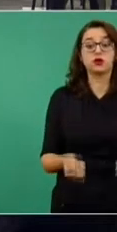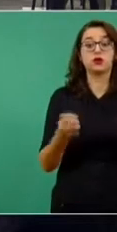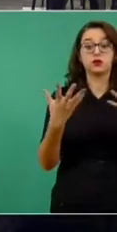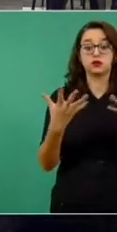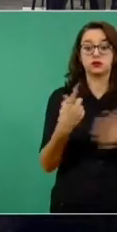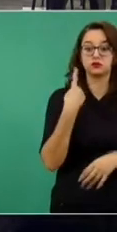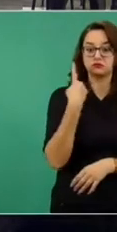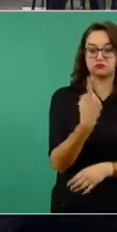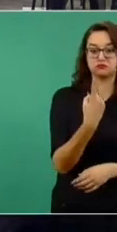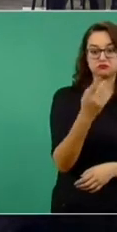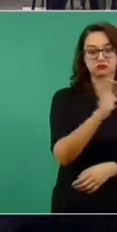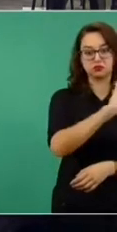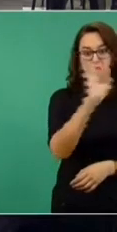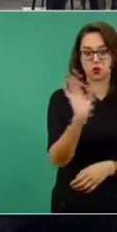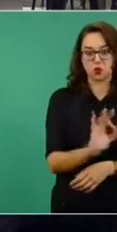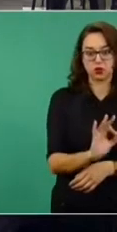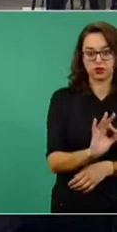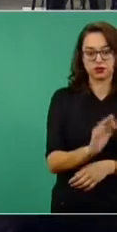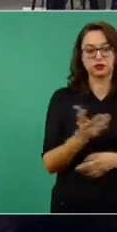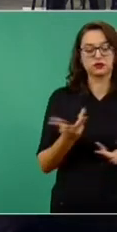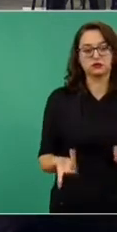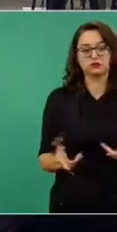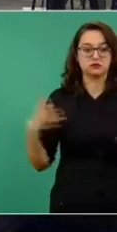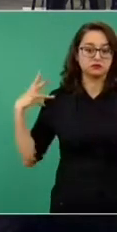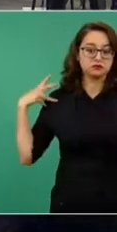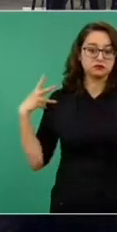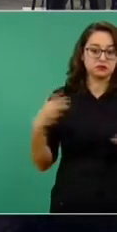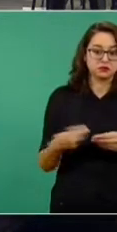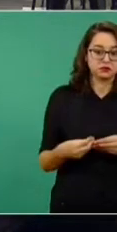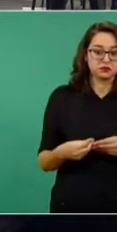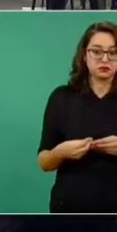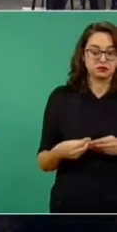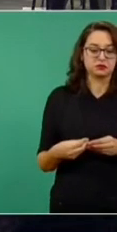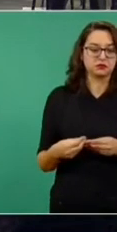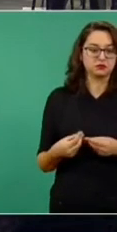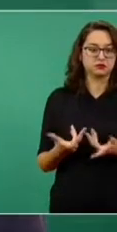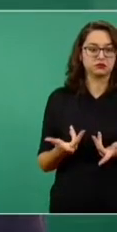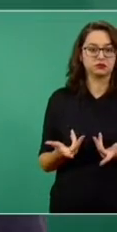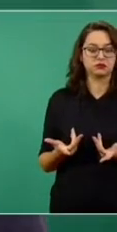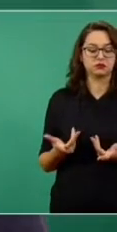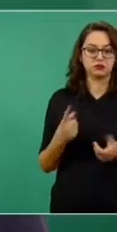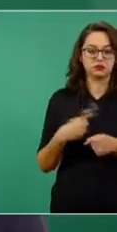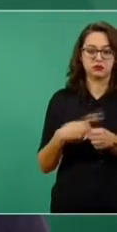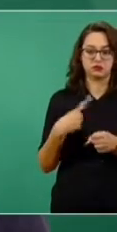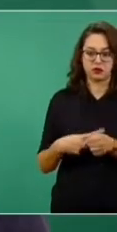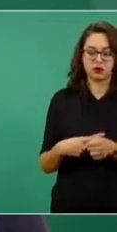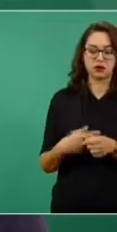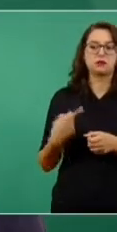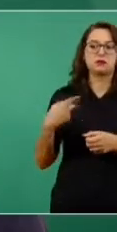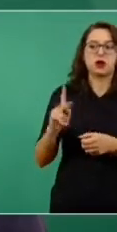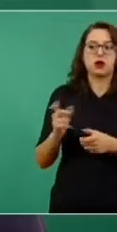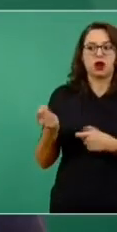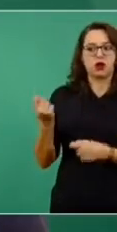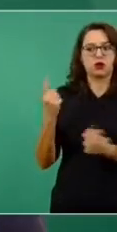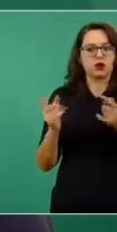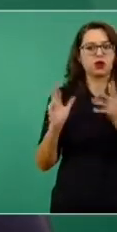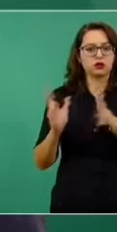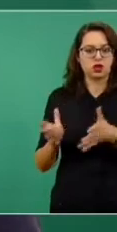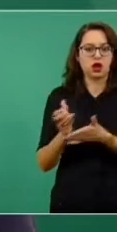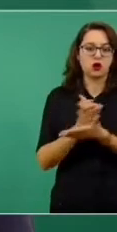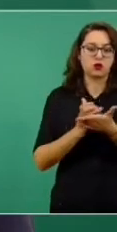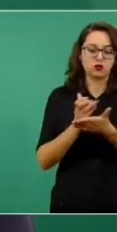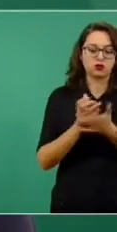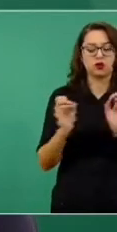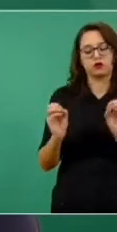activos todo lo demás es la cuenta histórica de las personas que fueron enfermas pero se han recuperado o